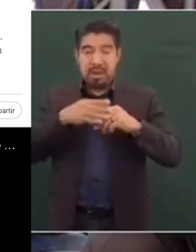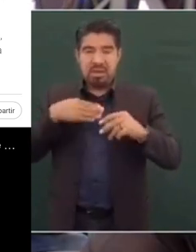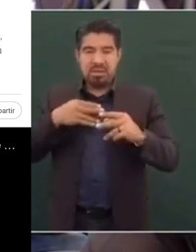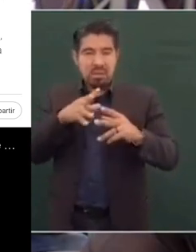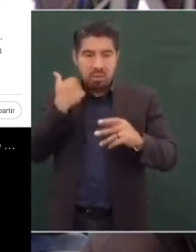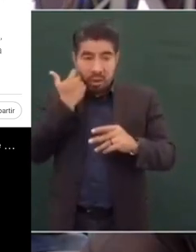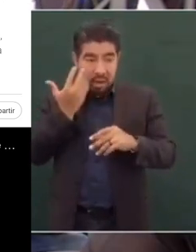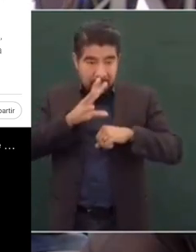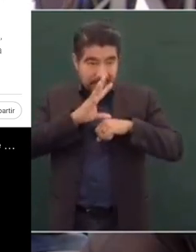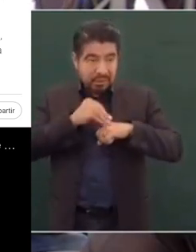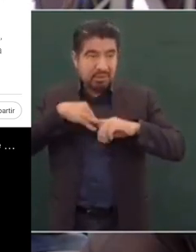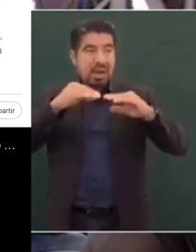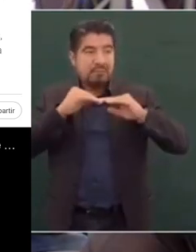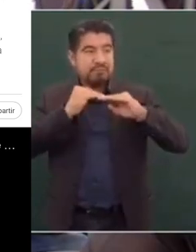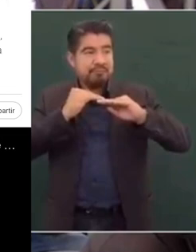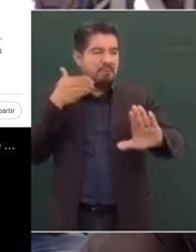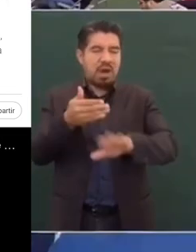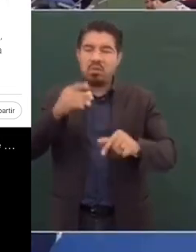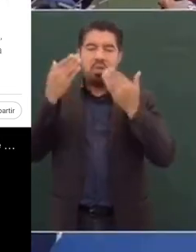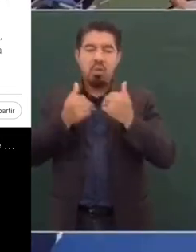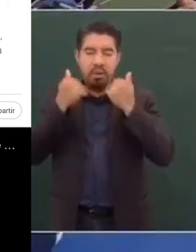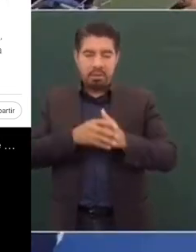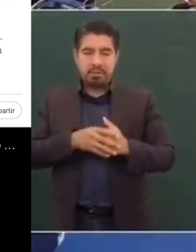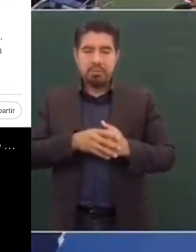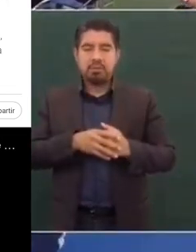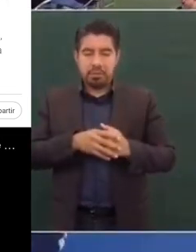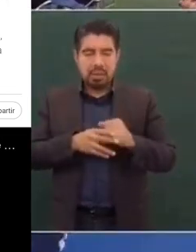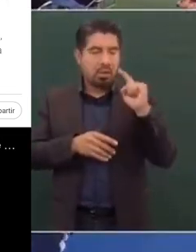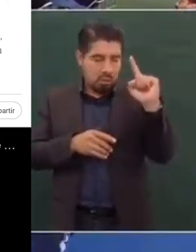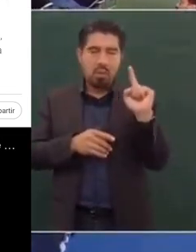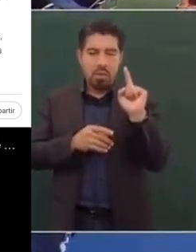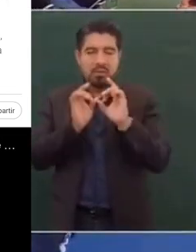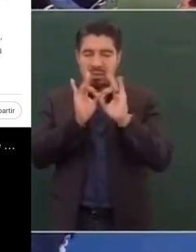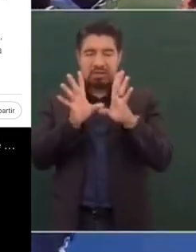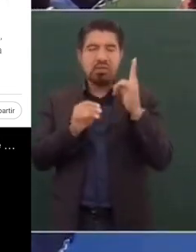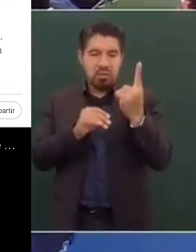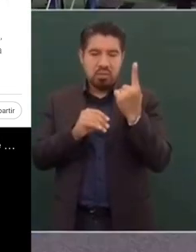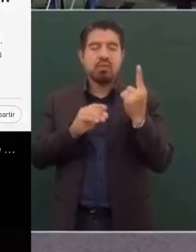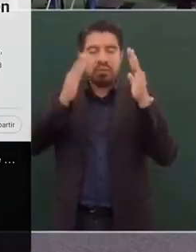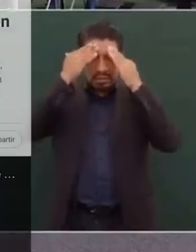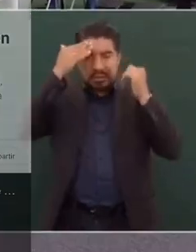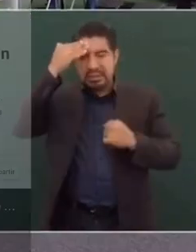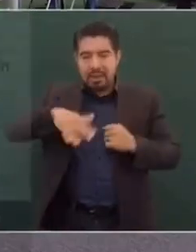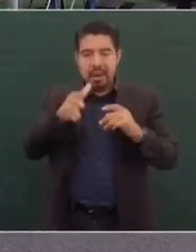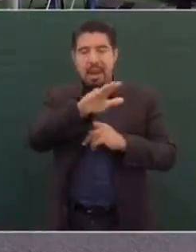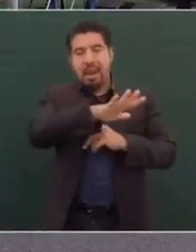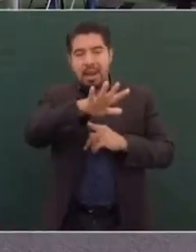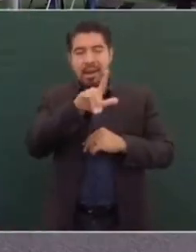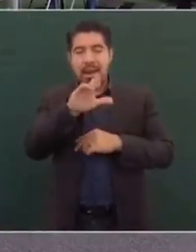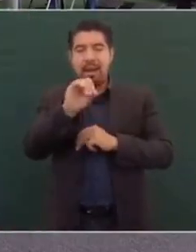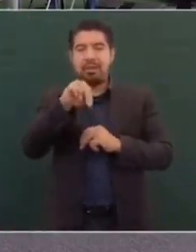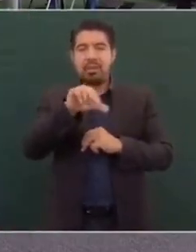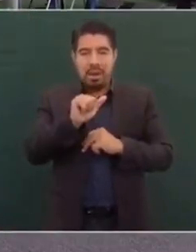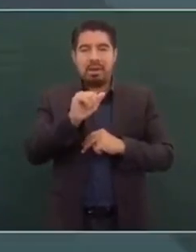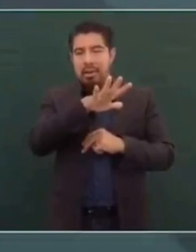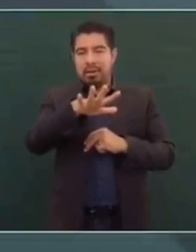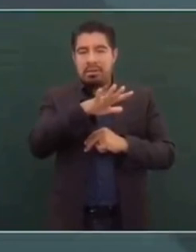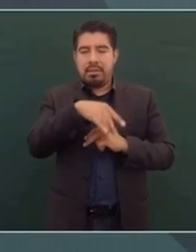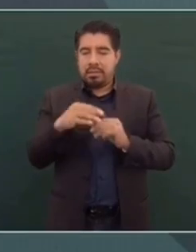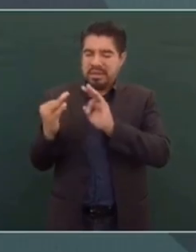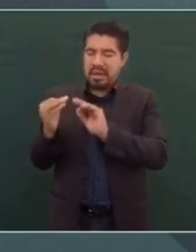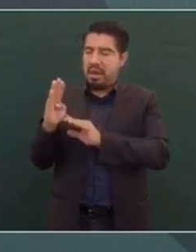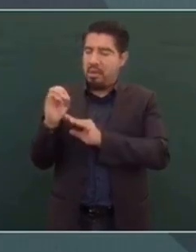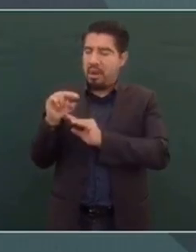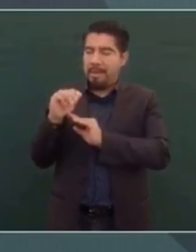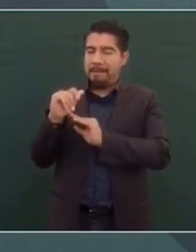prestar sus tierras para construir pistas clandestinas de territorio. Es un caso, nada más. O sea, en efecto, en la lacandona, cerca de